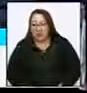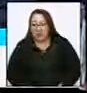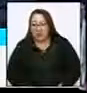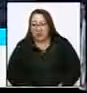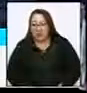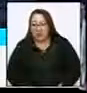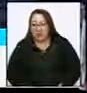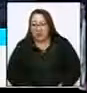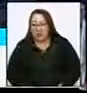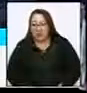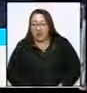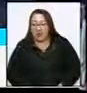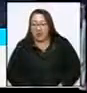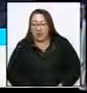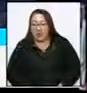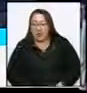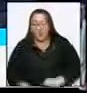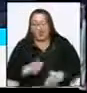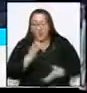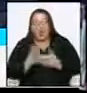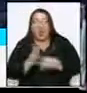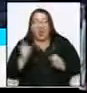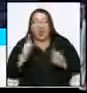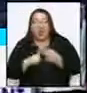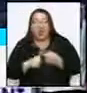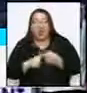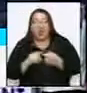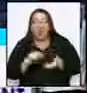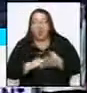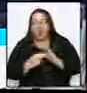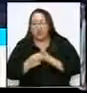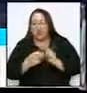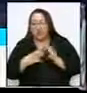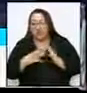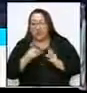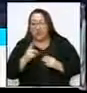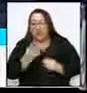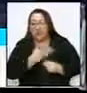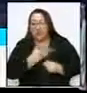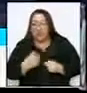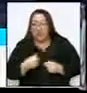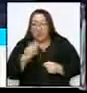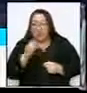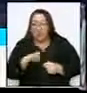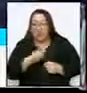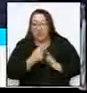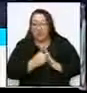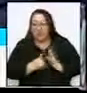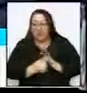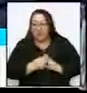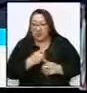una crisis que incluso lindaría con causales de vacancia, como lo establece el artículo